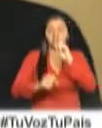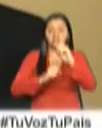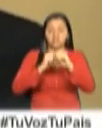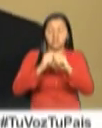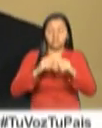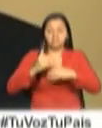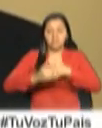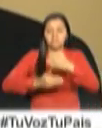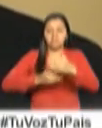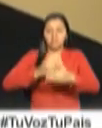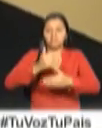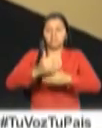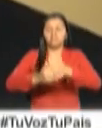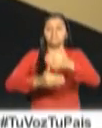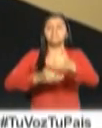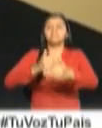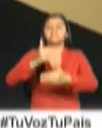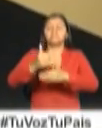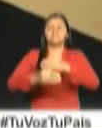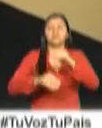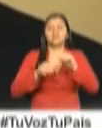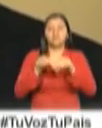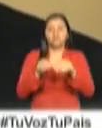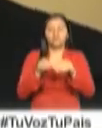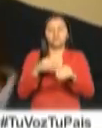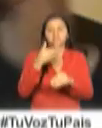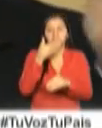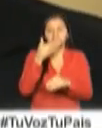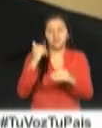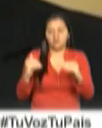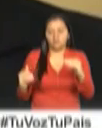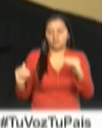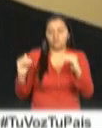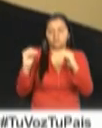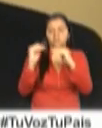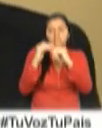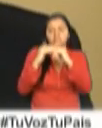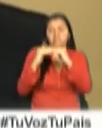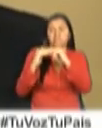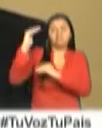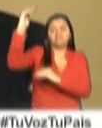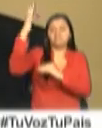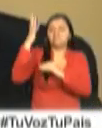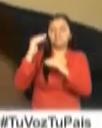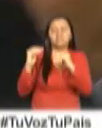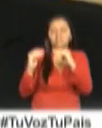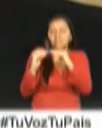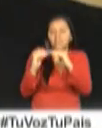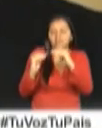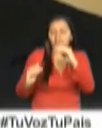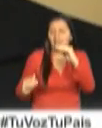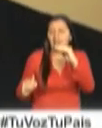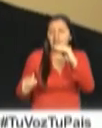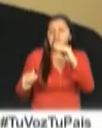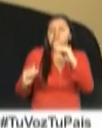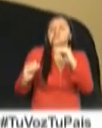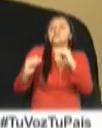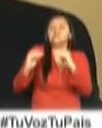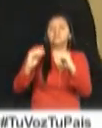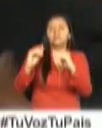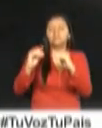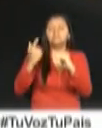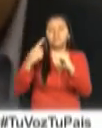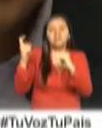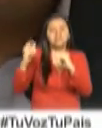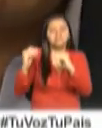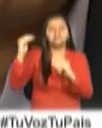logrado llevar al sistema educativo ecuatoriano a tener un nivel medio de calidad en América Latina. Tenemos que seguir avanzando.